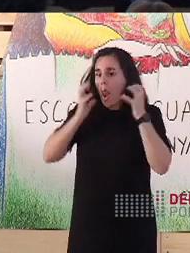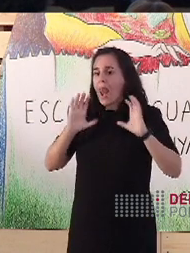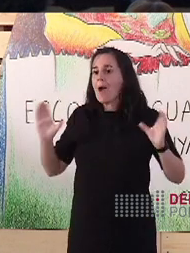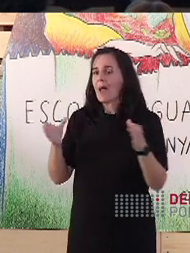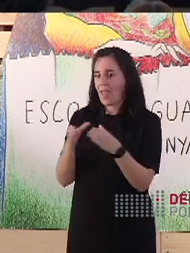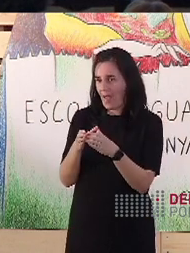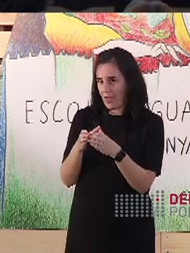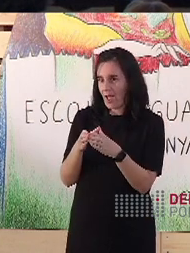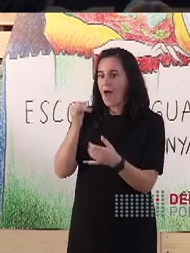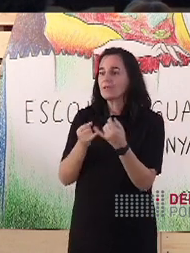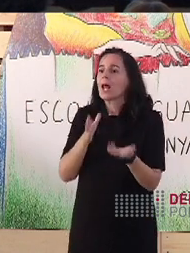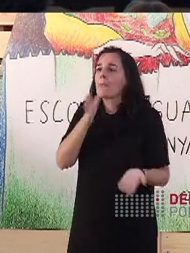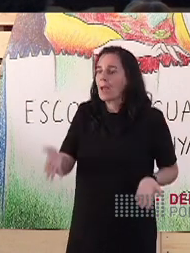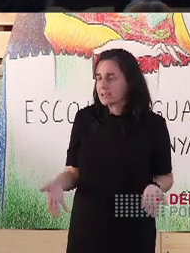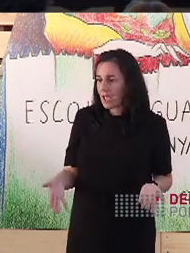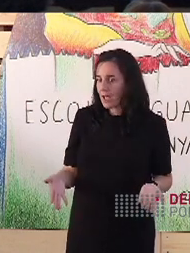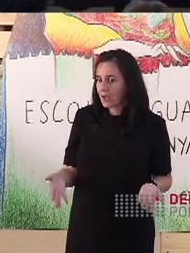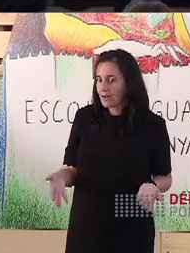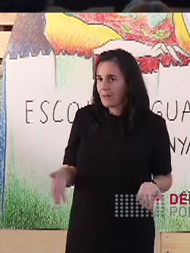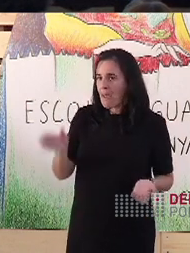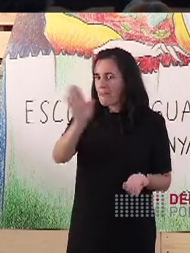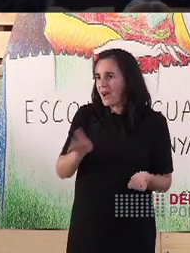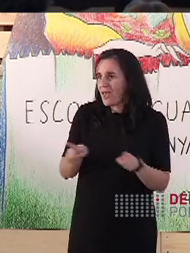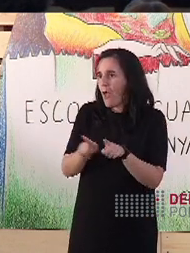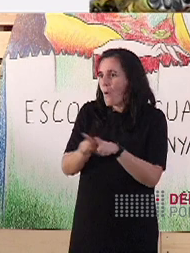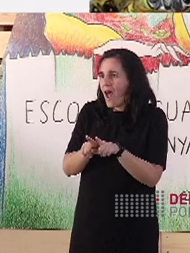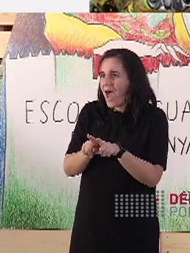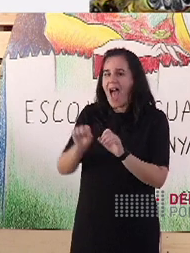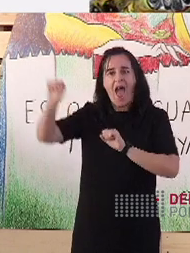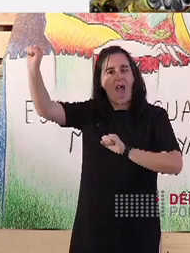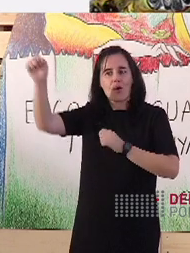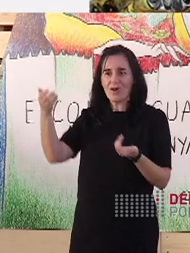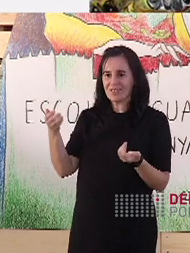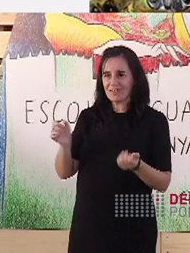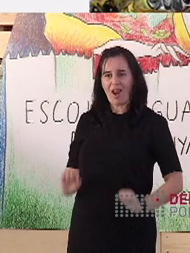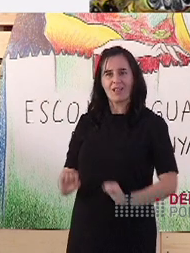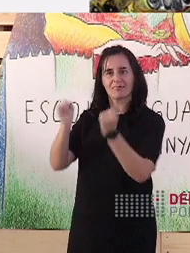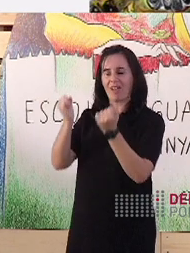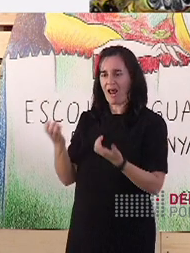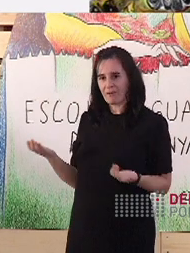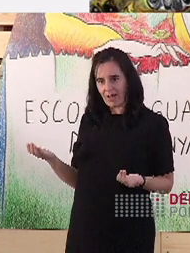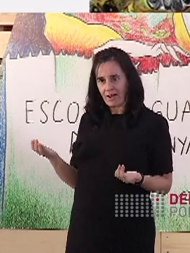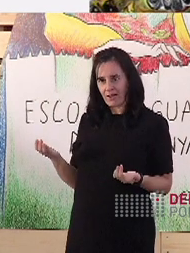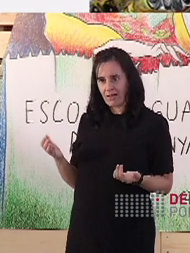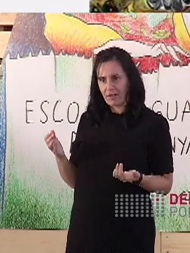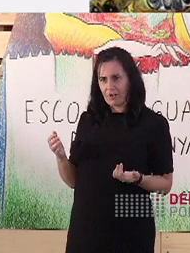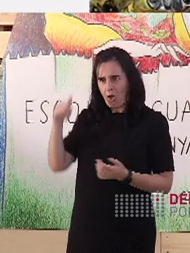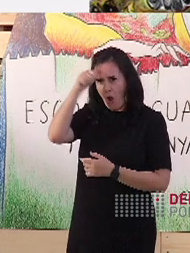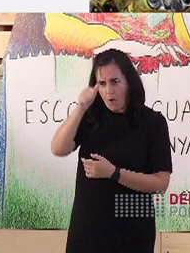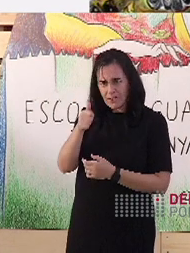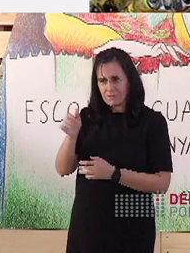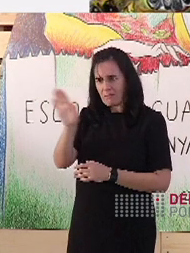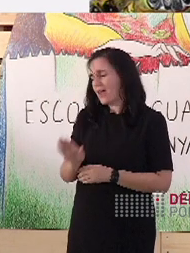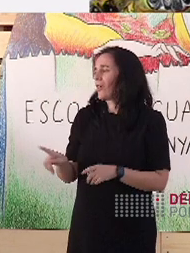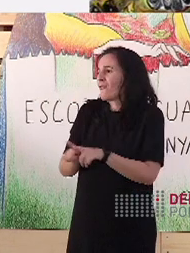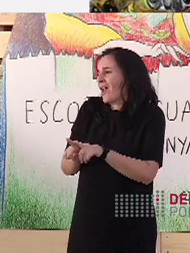¿qué ha acabado pasando, no? Que incluso se han convertido, parecen pequeños, en héroes, ¿no? Los agresores de la manada, con esos chats en